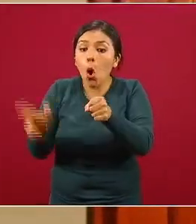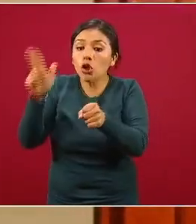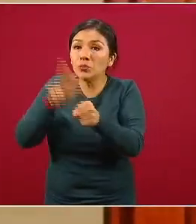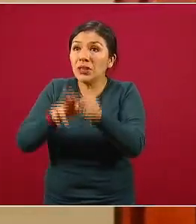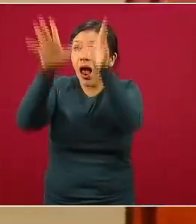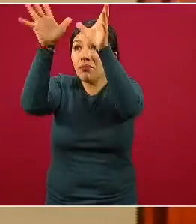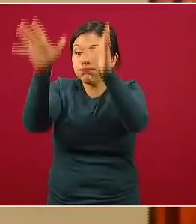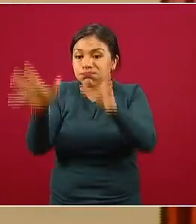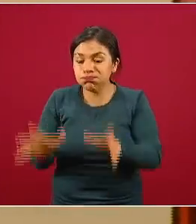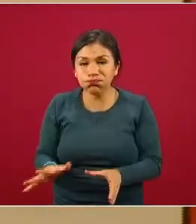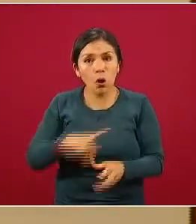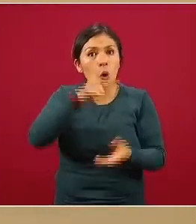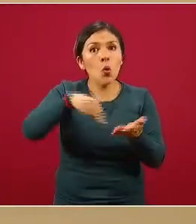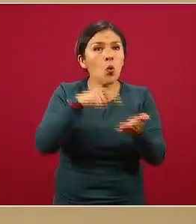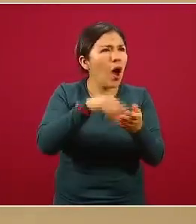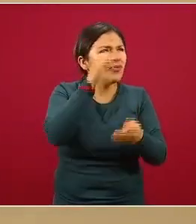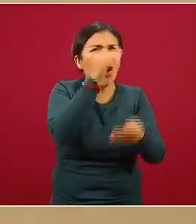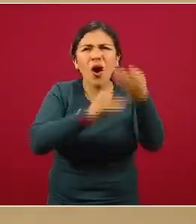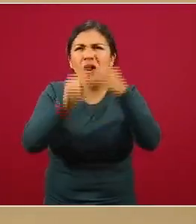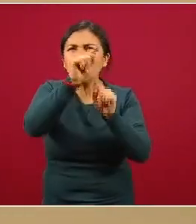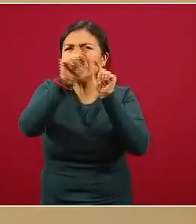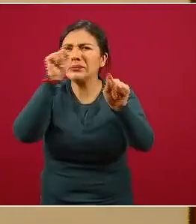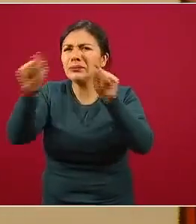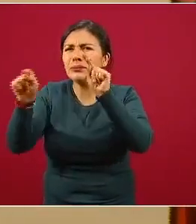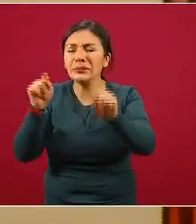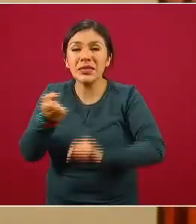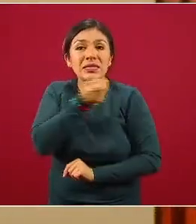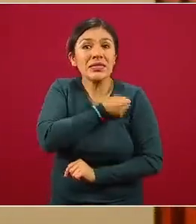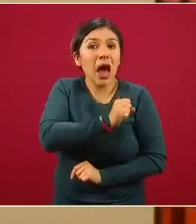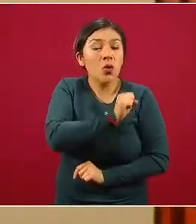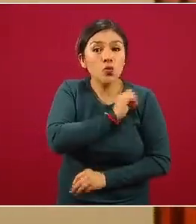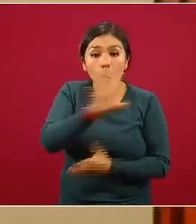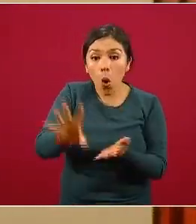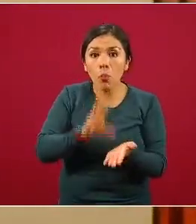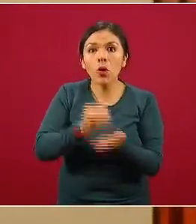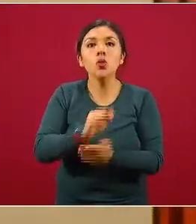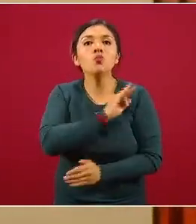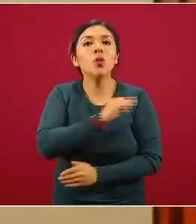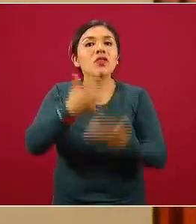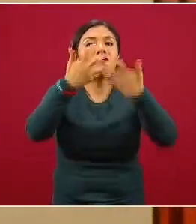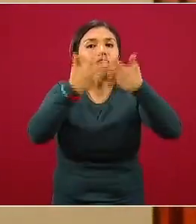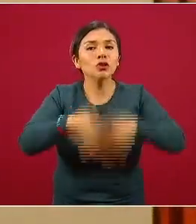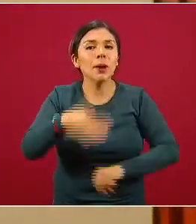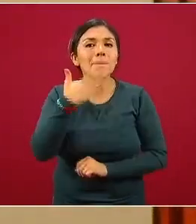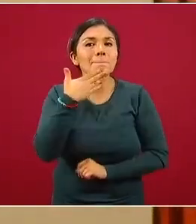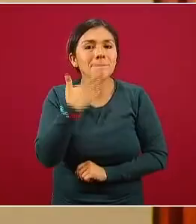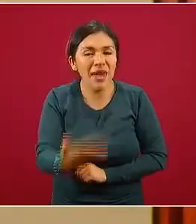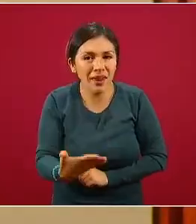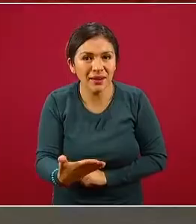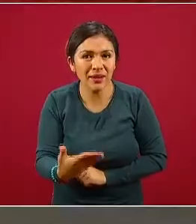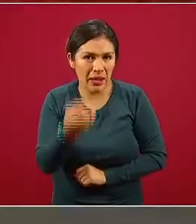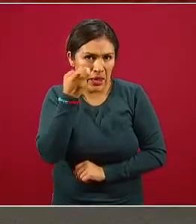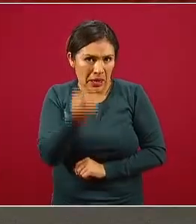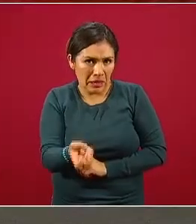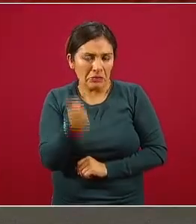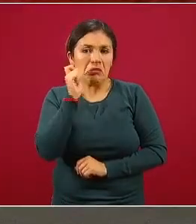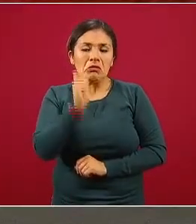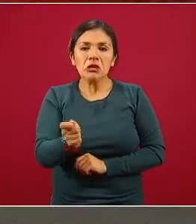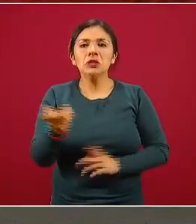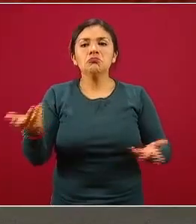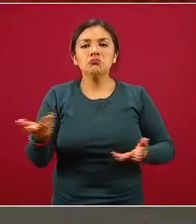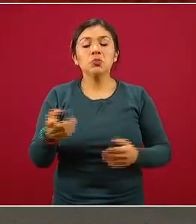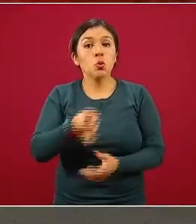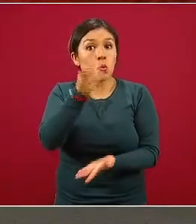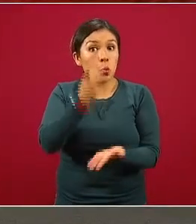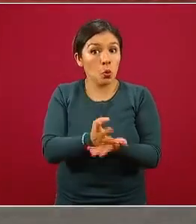o todas las unidades de salud o todo este sistema de salud pueda funcionar de forma armónica. Estamos hablando de